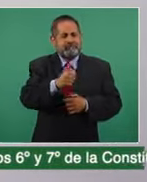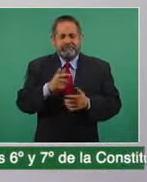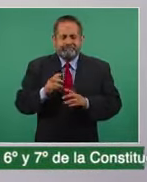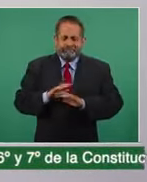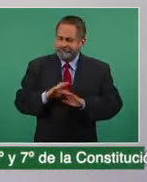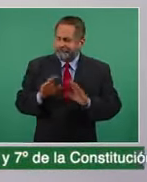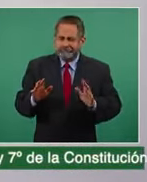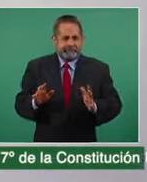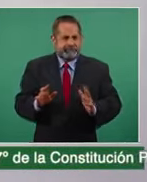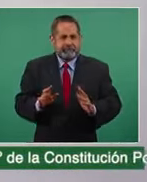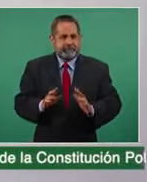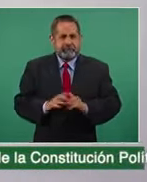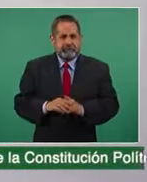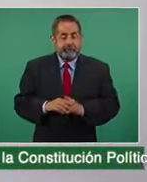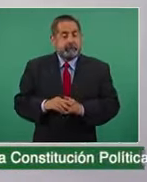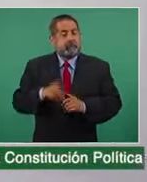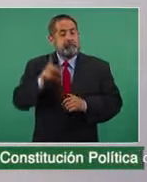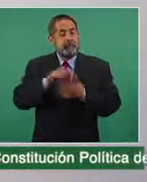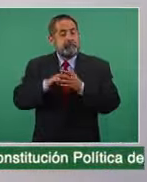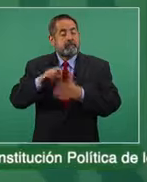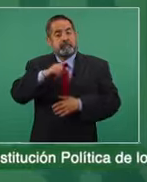Pero en California,